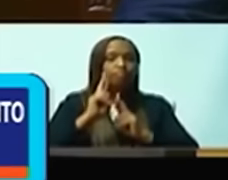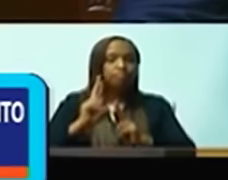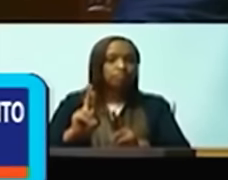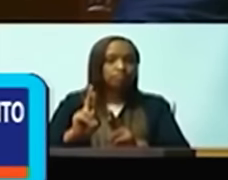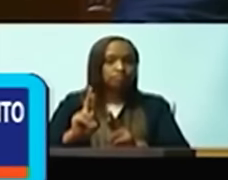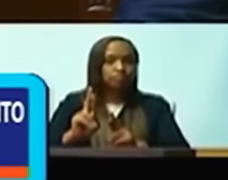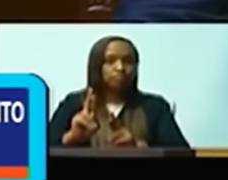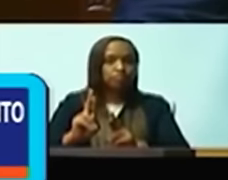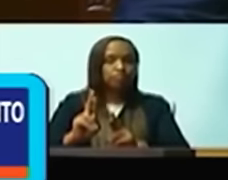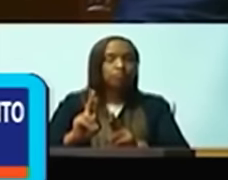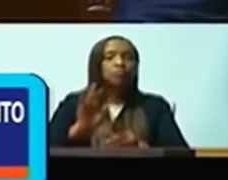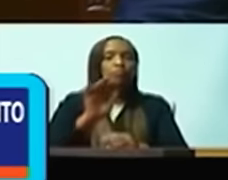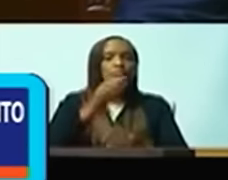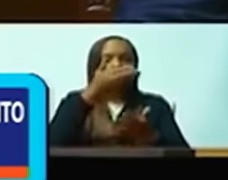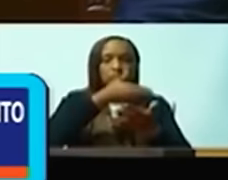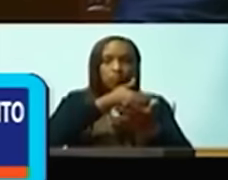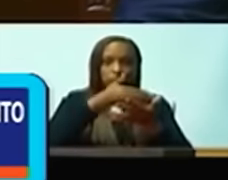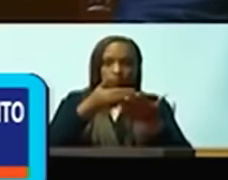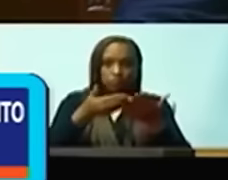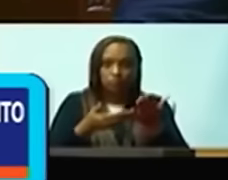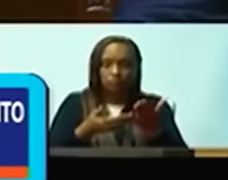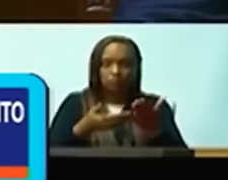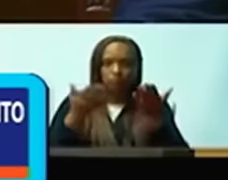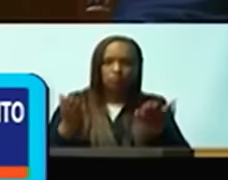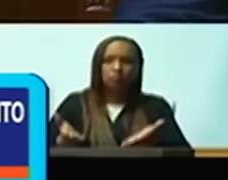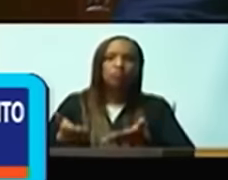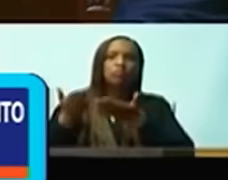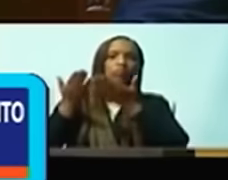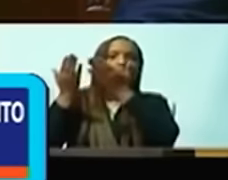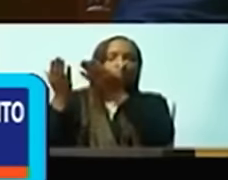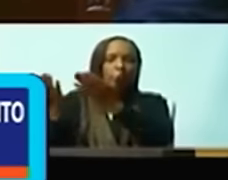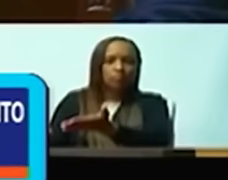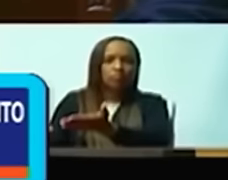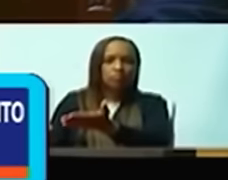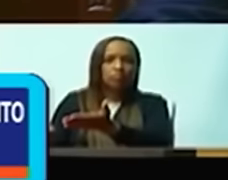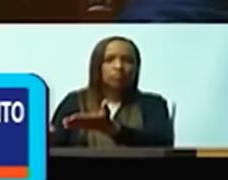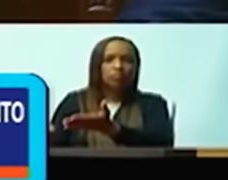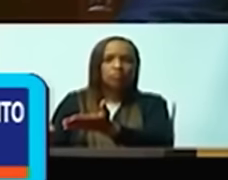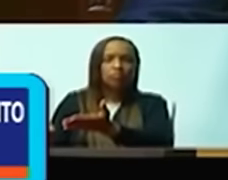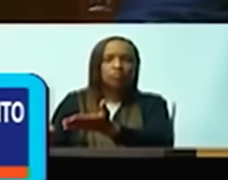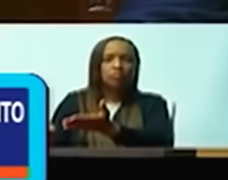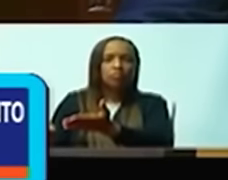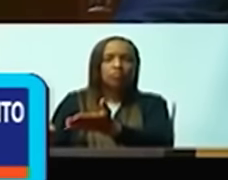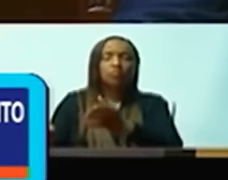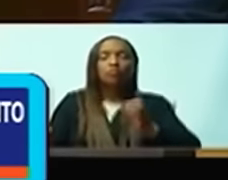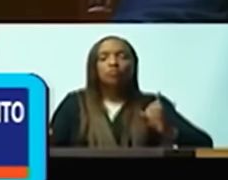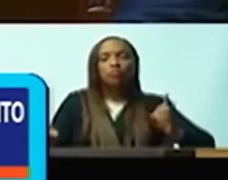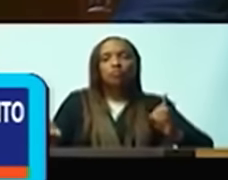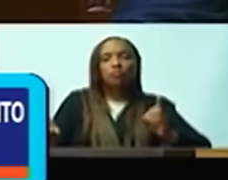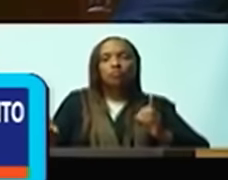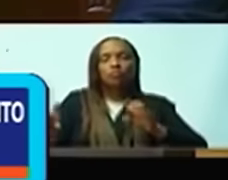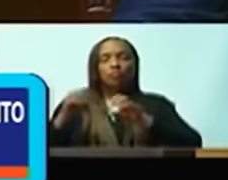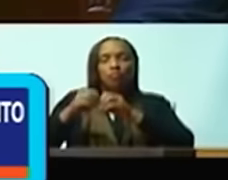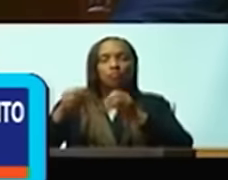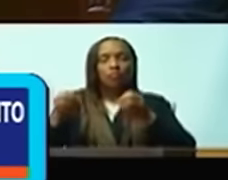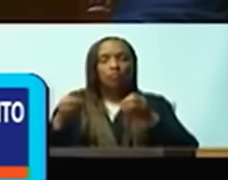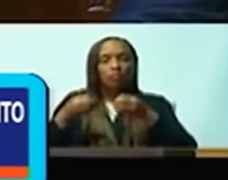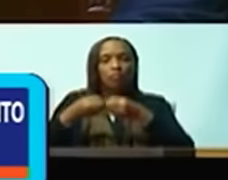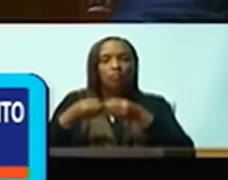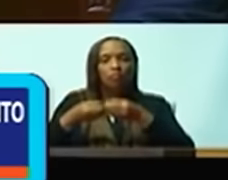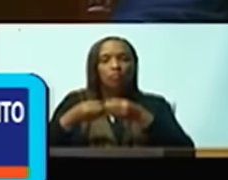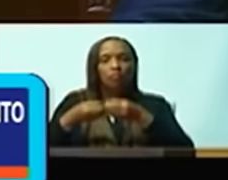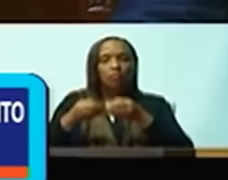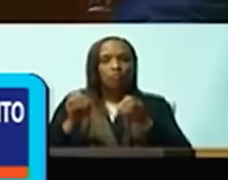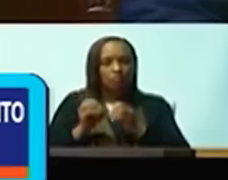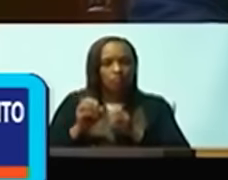de Inteligencia todas las informaciones que ésta requiera relativas al artículo 9 para el